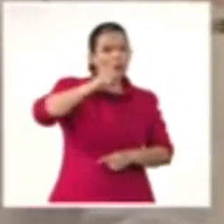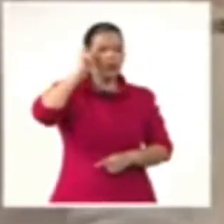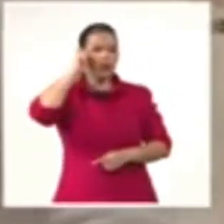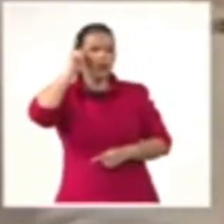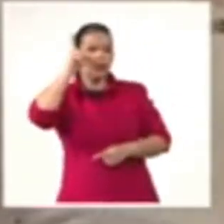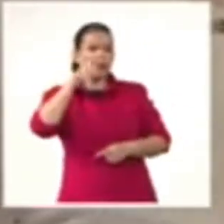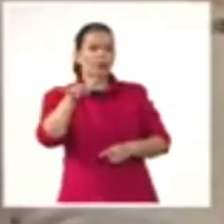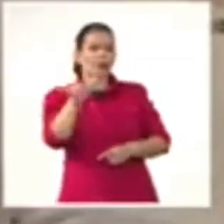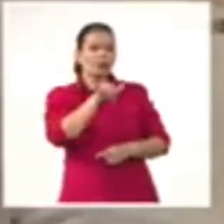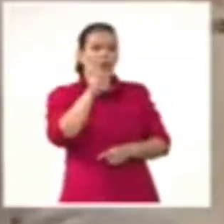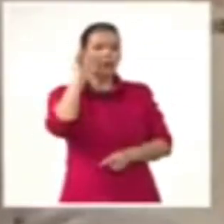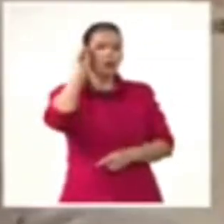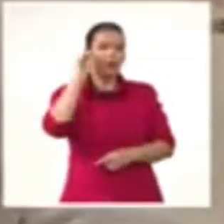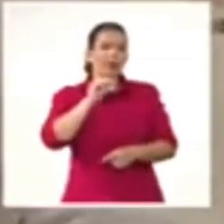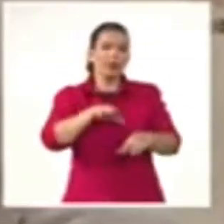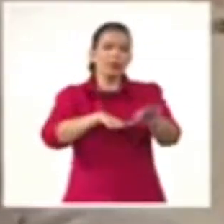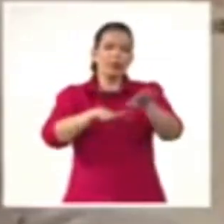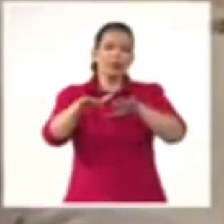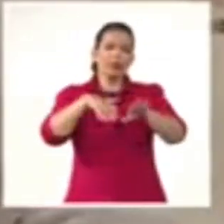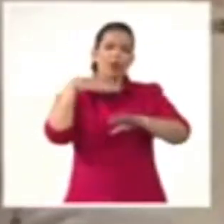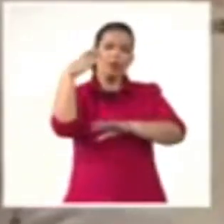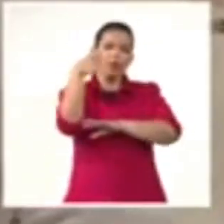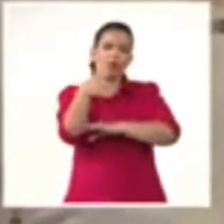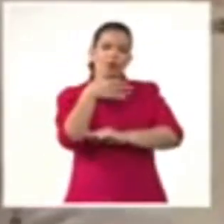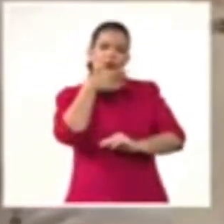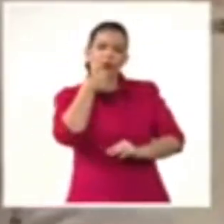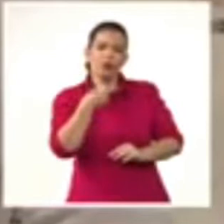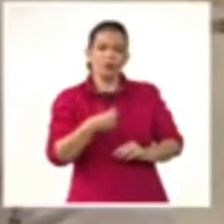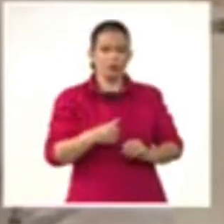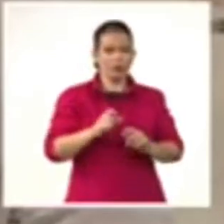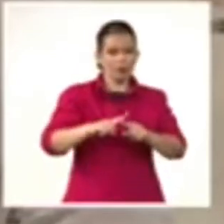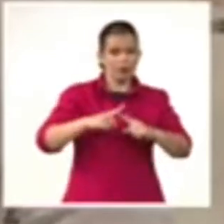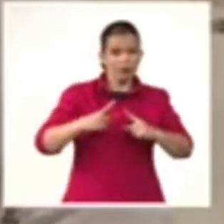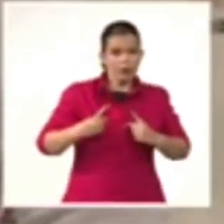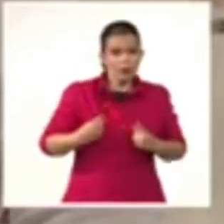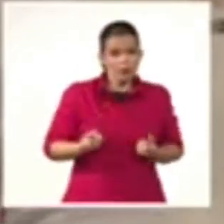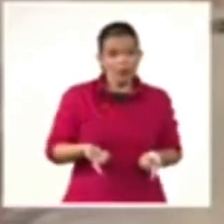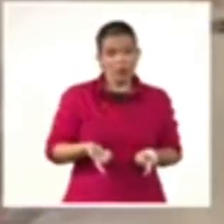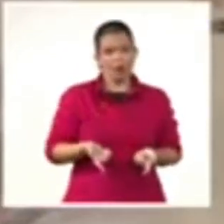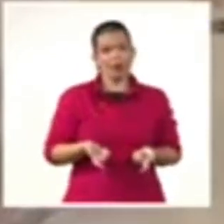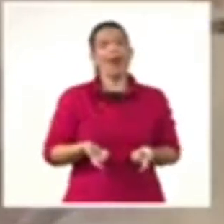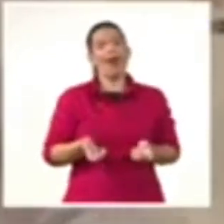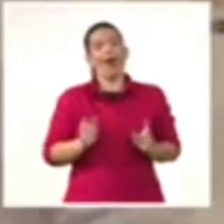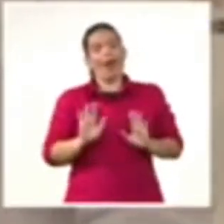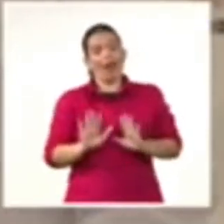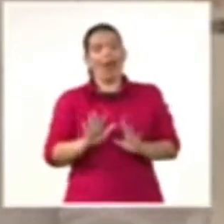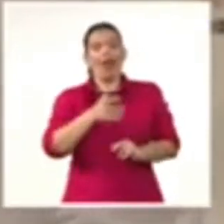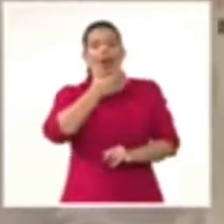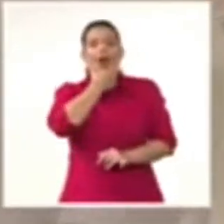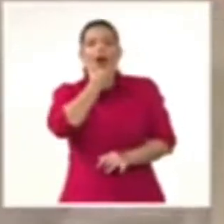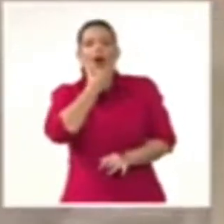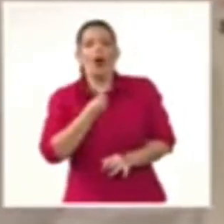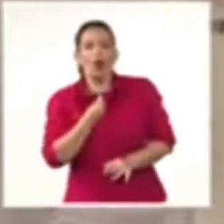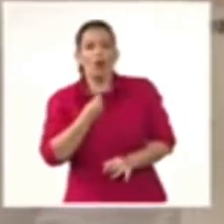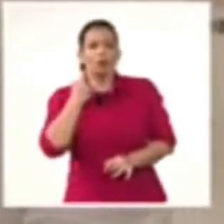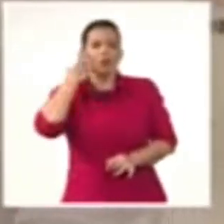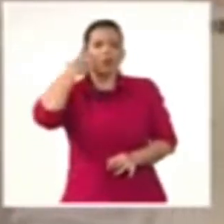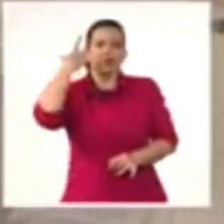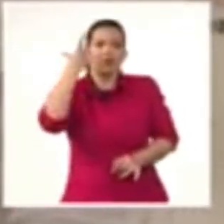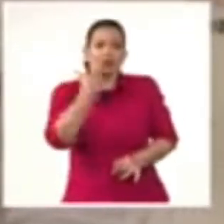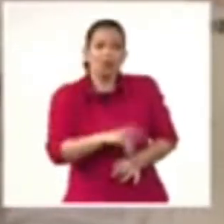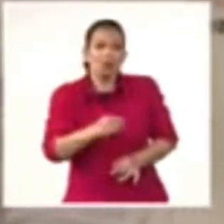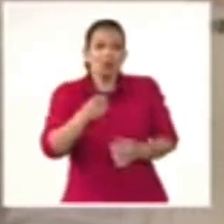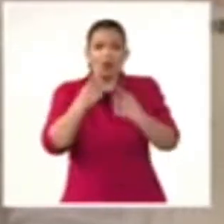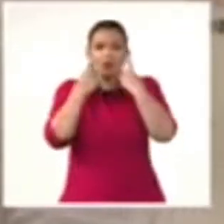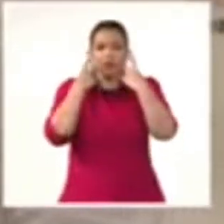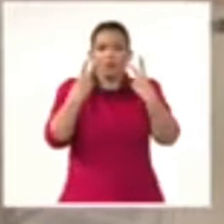en la formación de las nuevas generaciones, las que por razones biológicas no tendrán ya la posibilidad de conocer de cerca